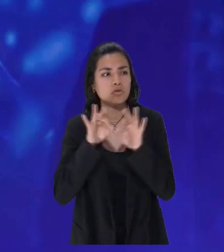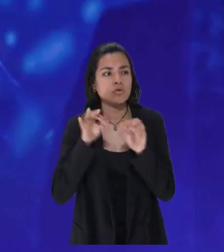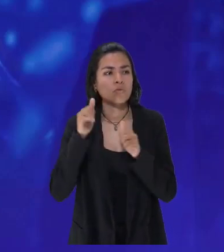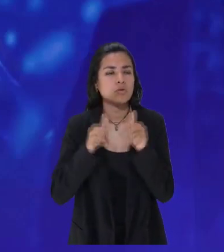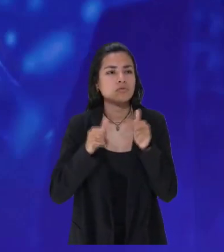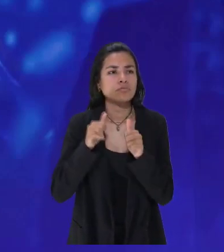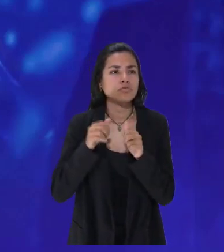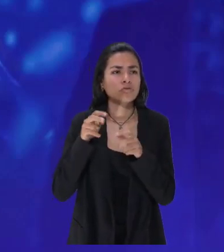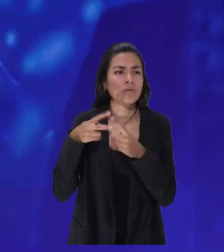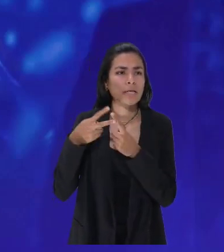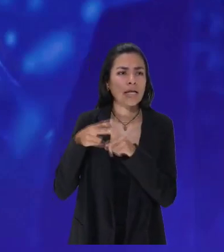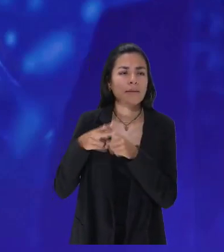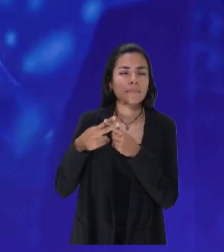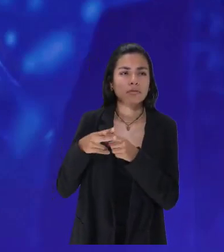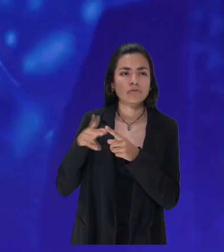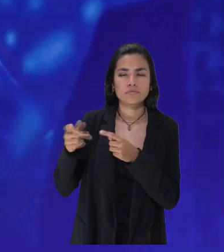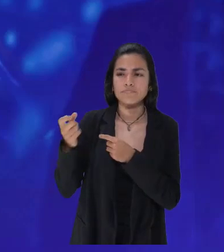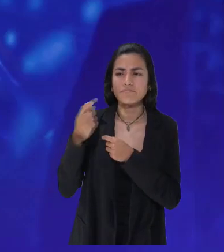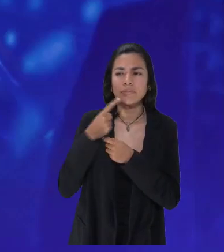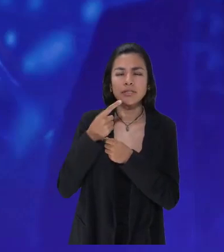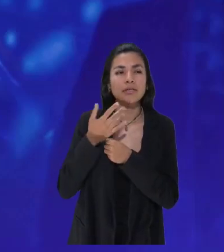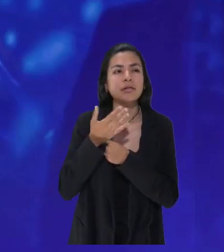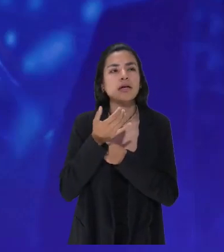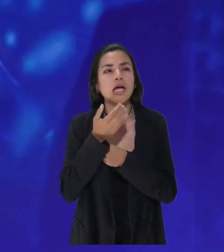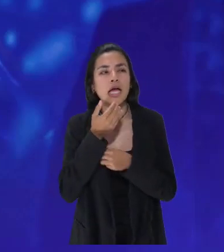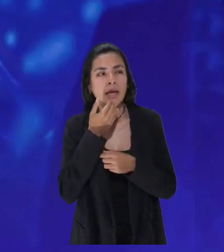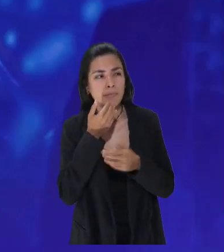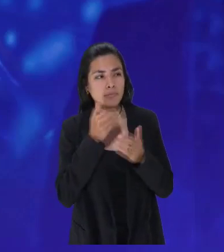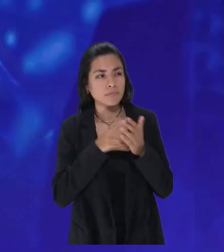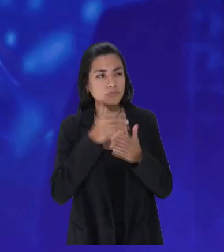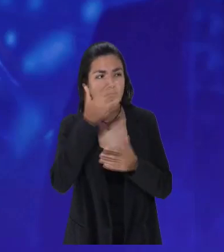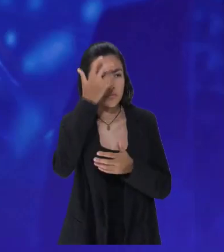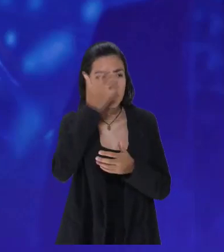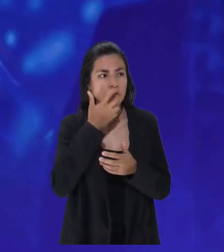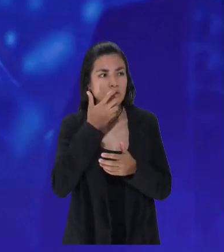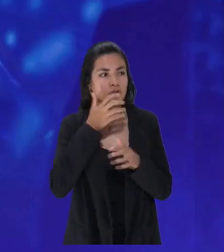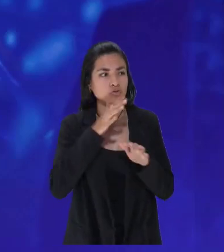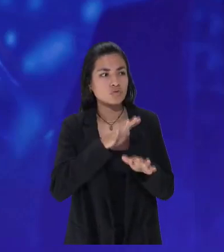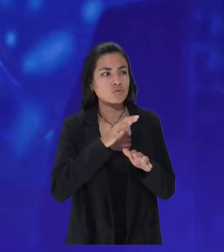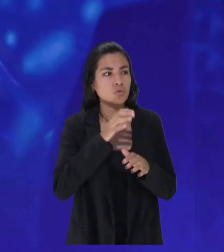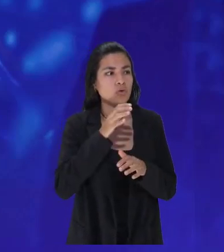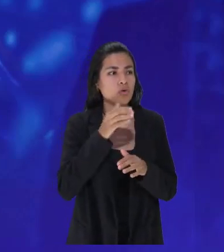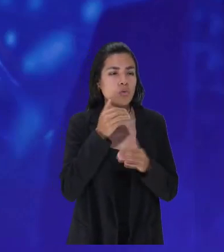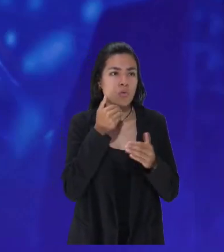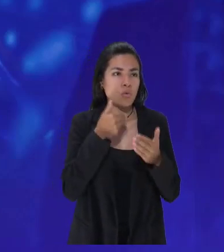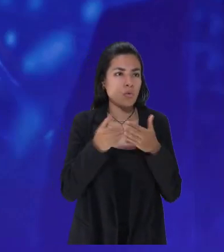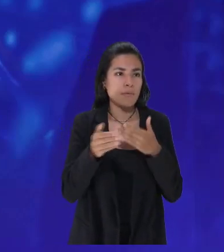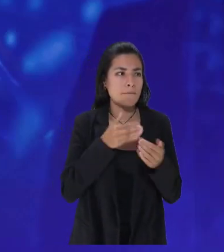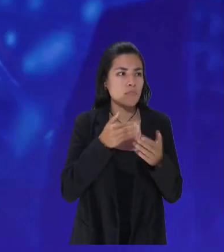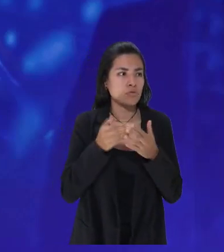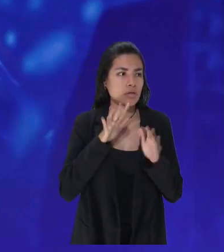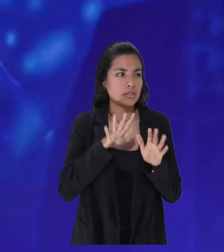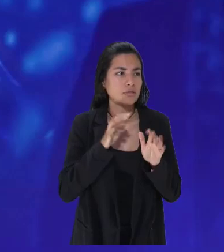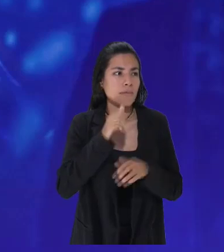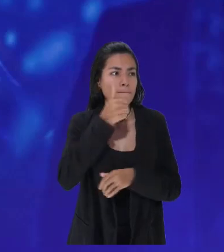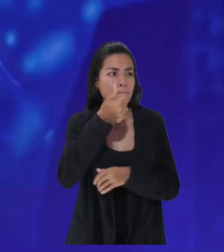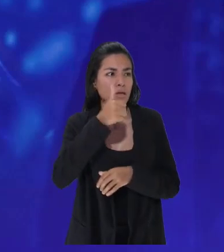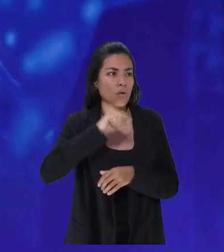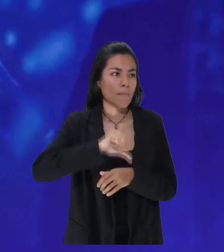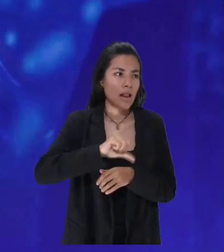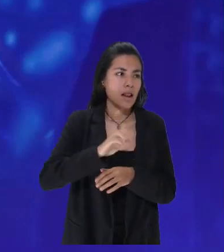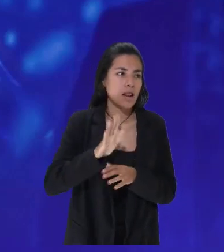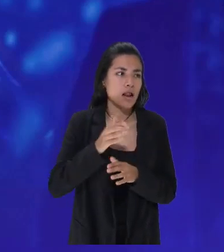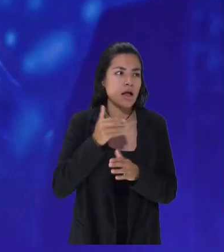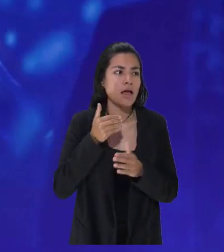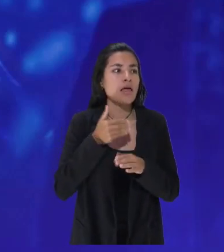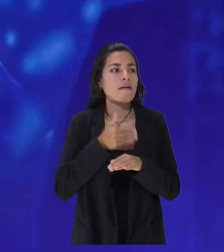pregunta tipo un quiz de ¿qué harías si tienes esta situación? No importa si respondes bien o mal, al final hay una retroalimentación de